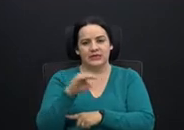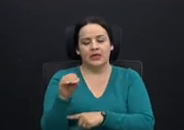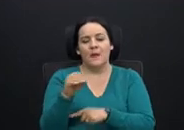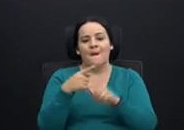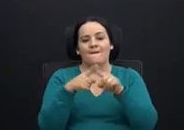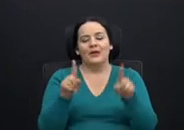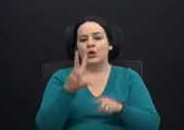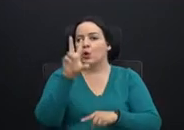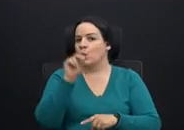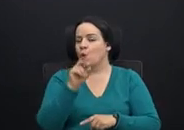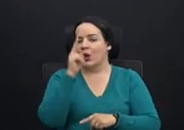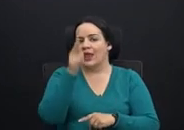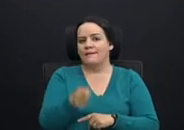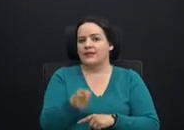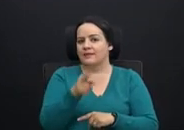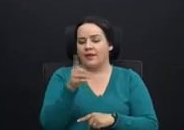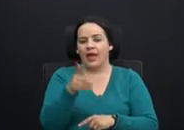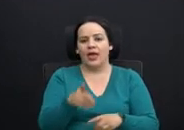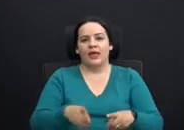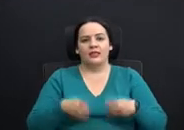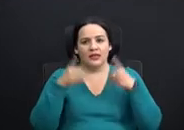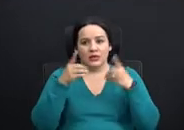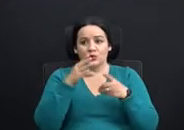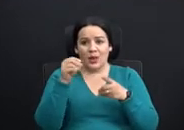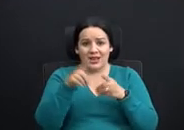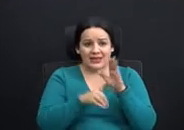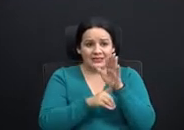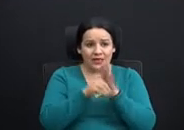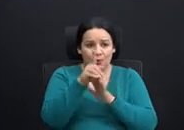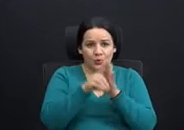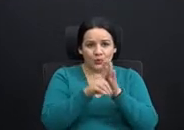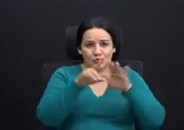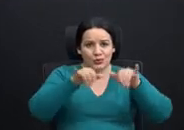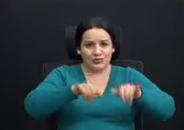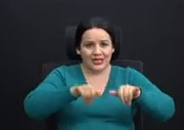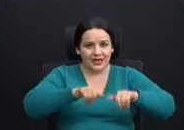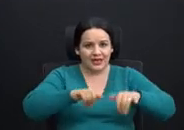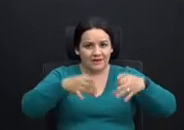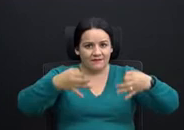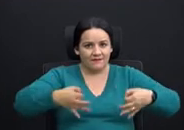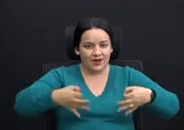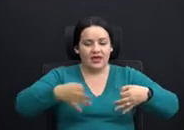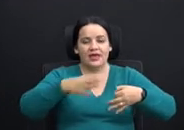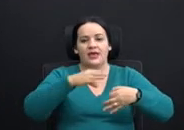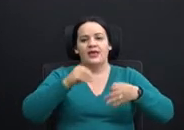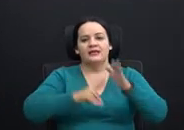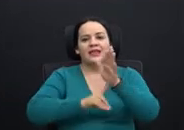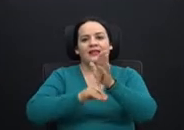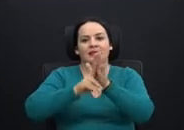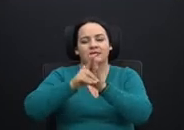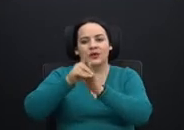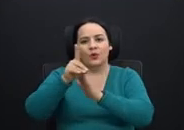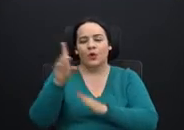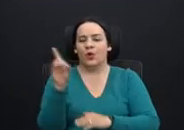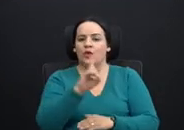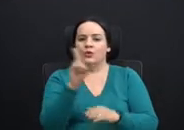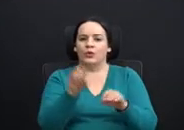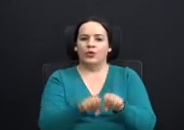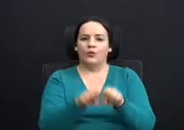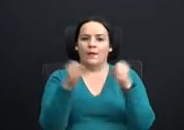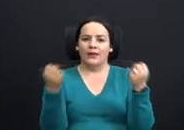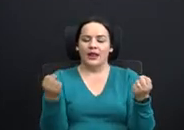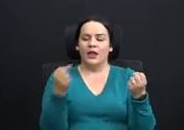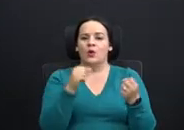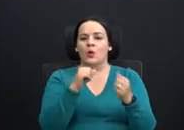misma dirección. Y por lo tanto, el desarrollo sostenible es ese desarrollo donde rompemos con la